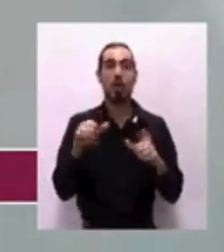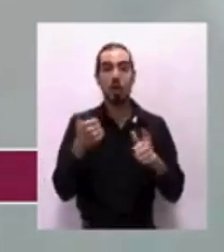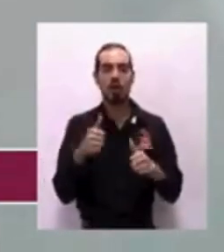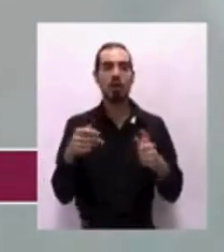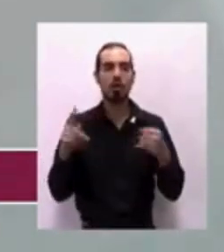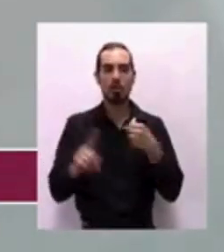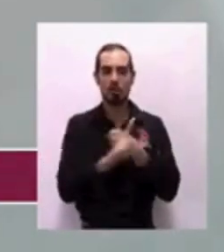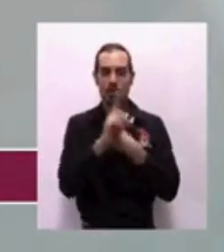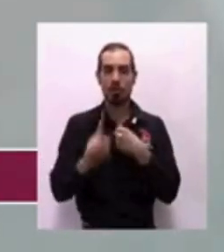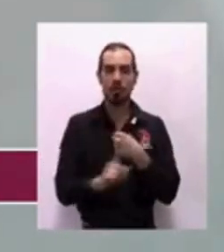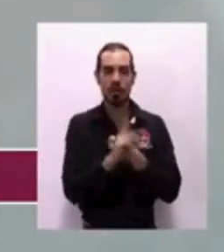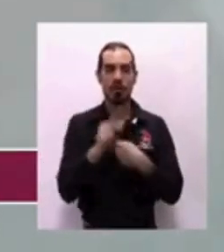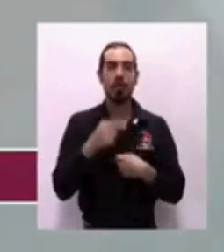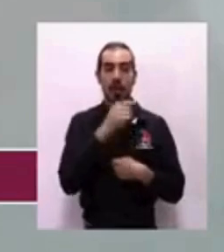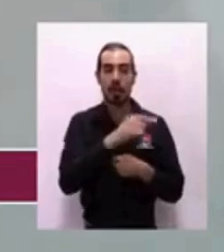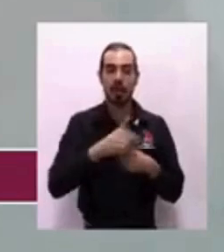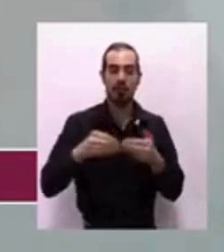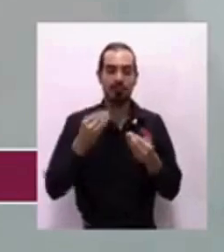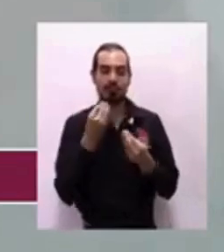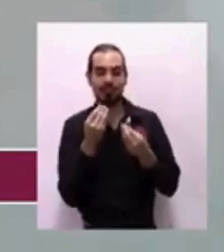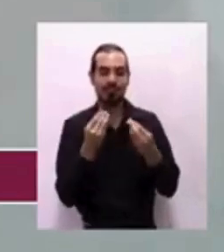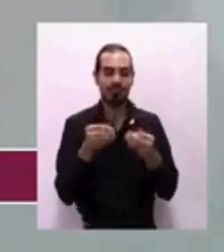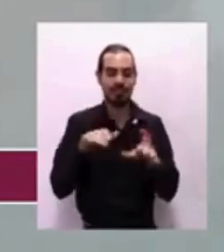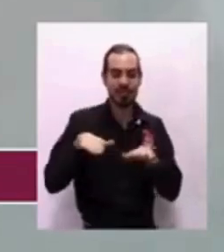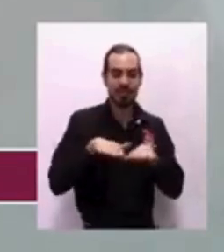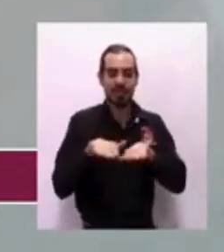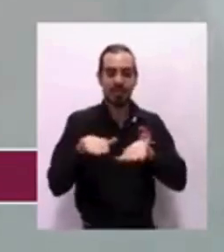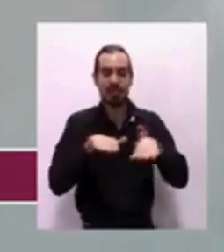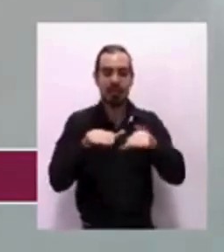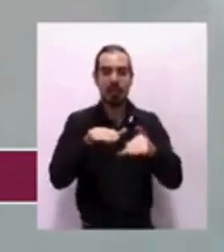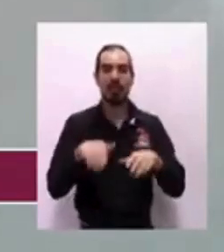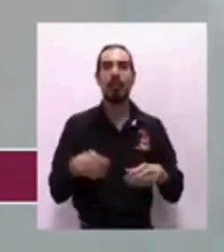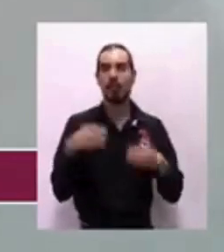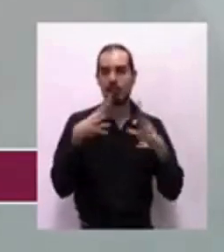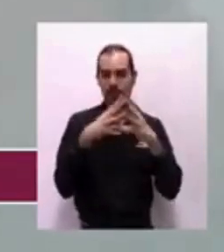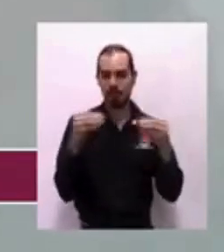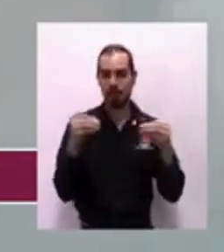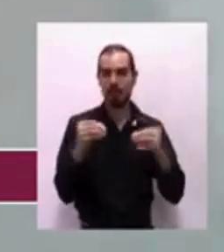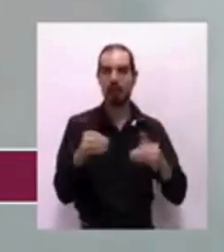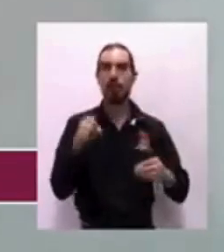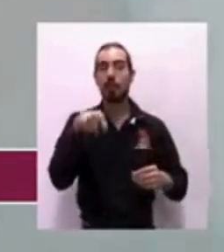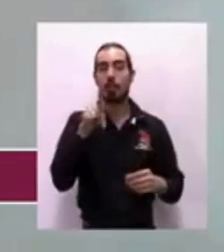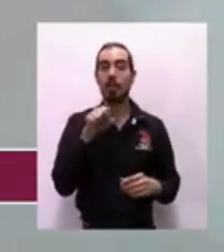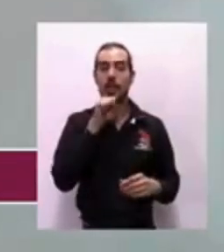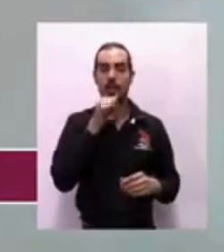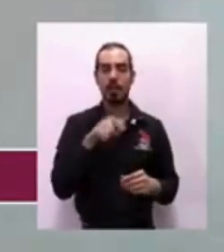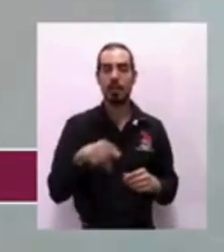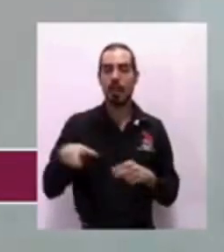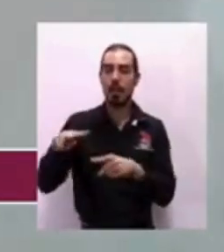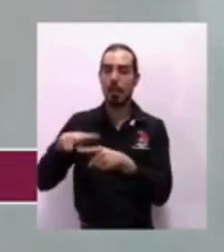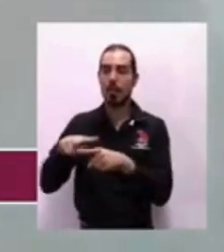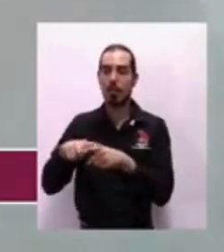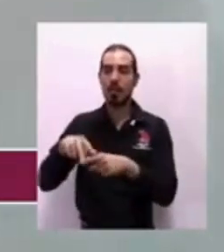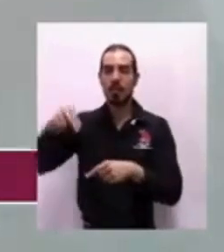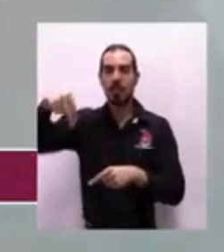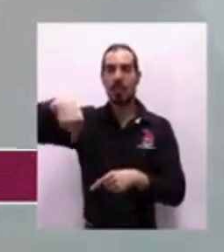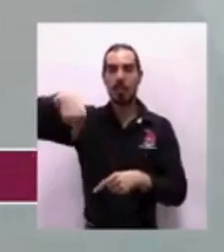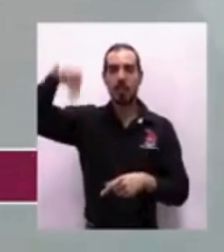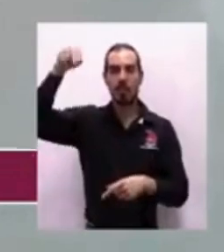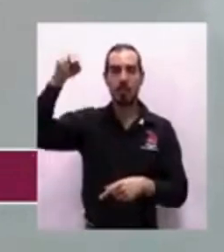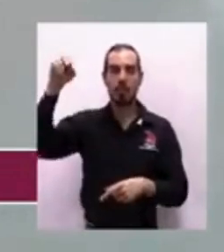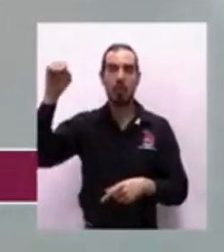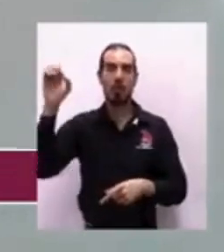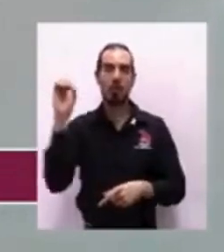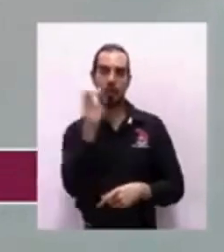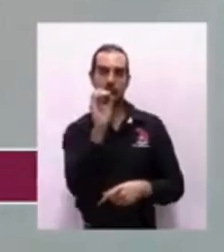nudo muy importante que se hace ahí. Y, por ejemplo, en el Poniente, el Parque Norponiente, por mencionar